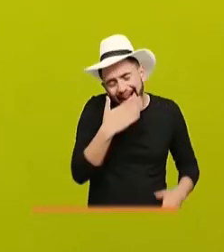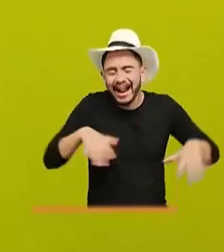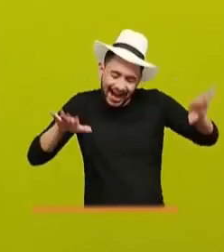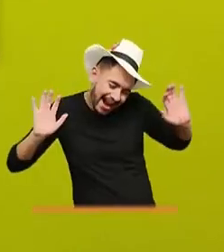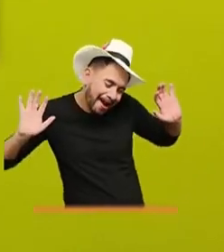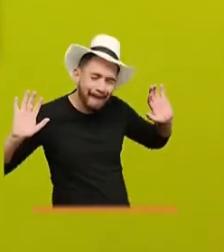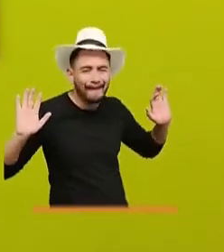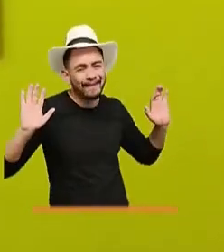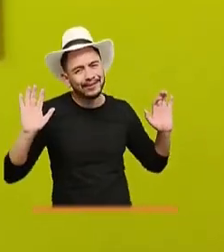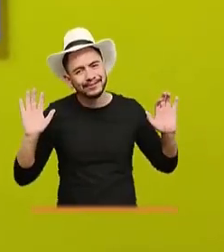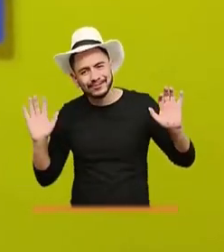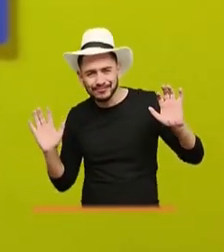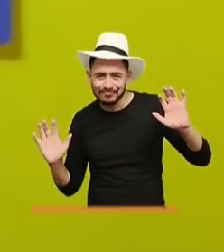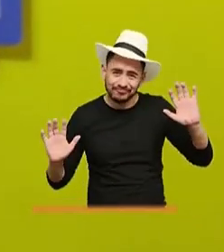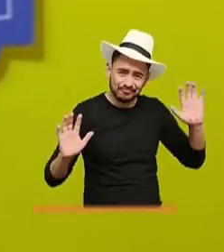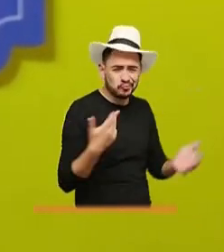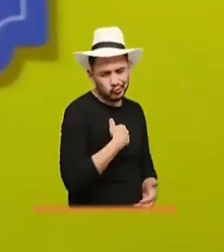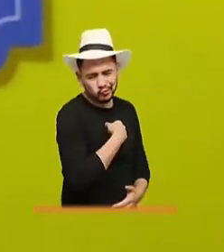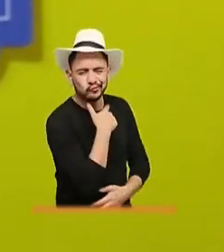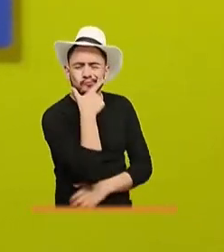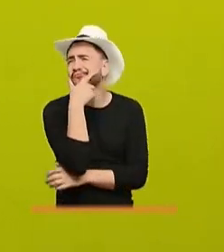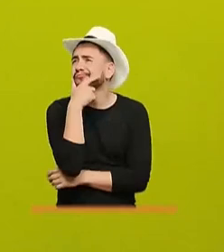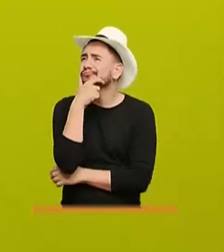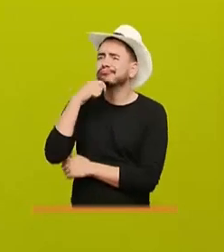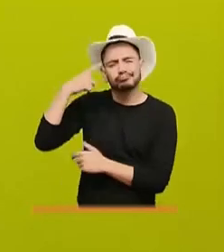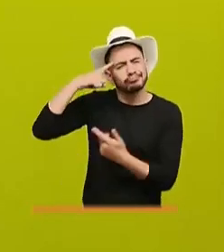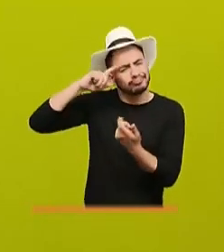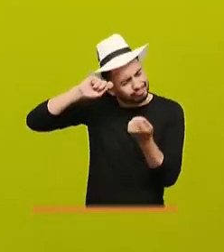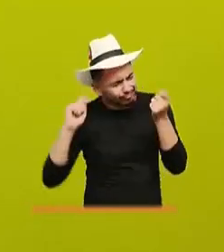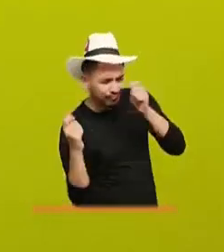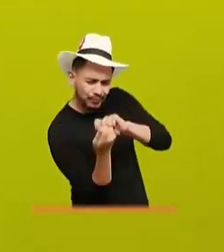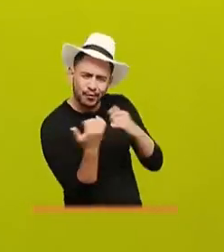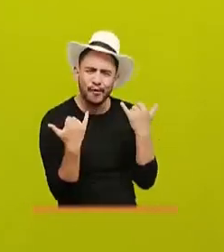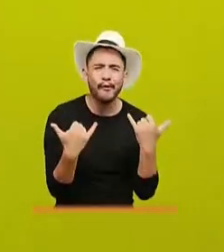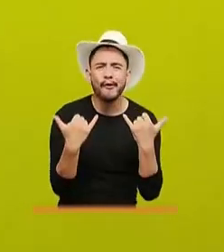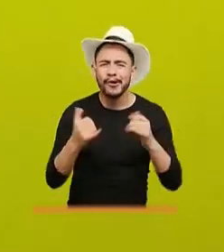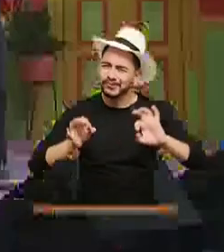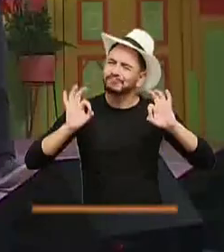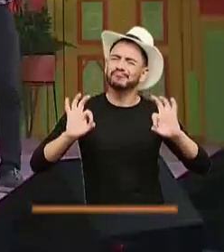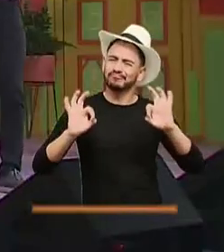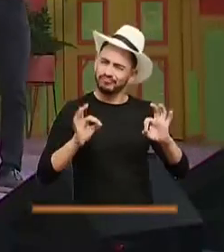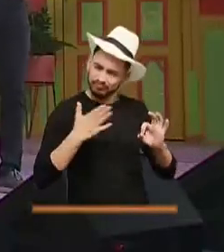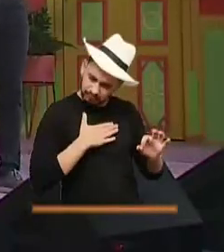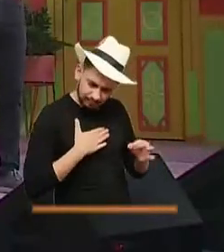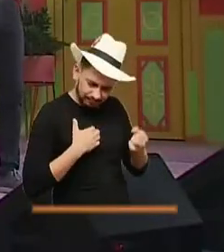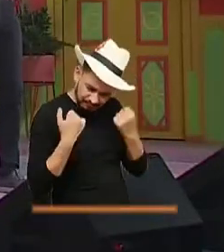lambones. Yo cambiaría la idea, hoy salimos muy